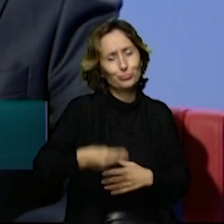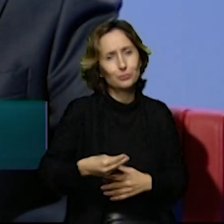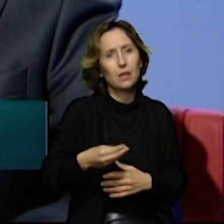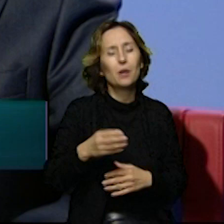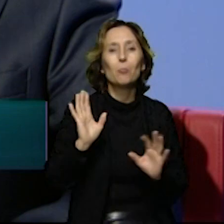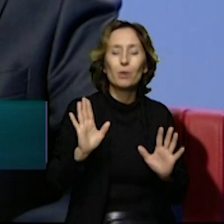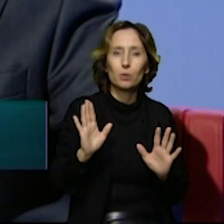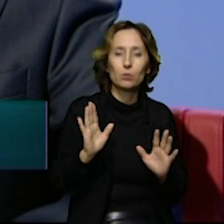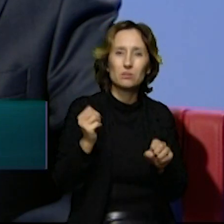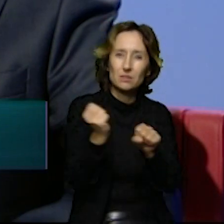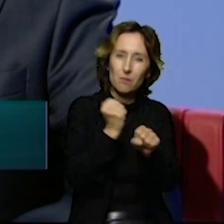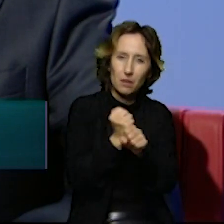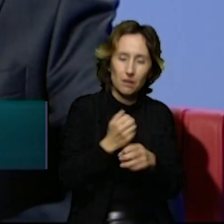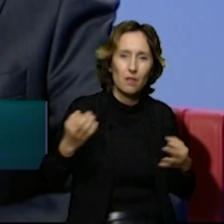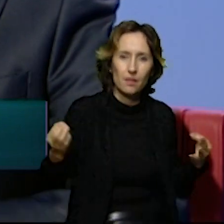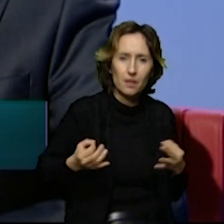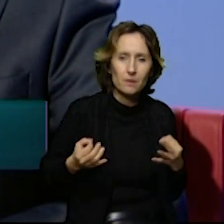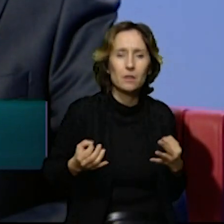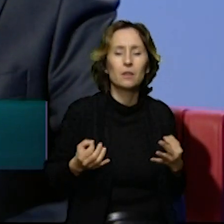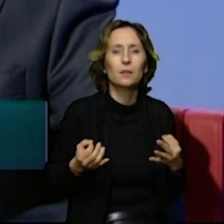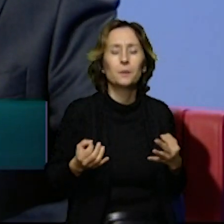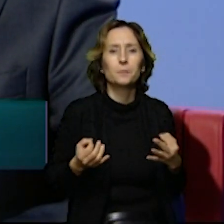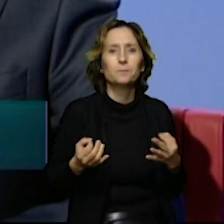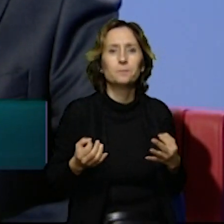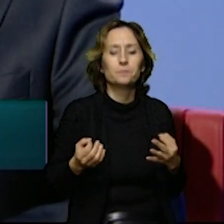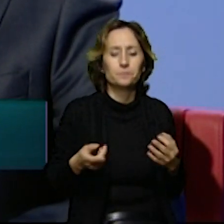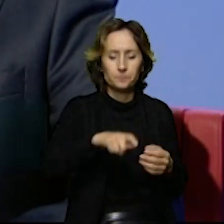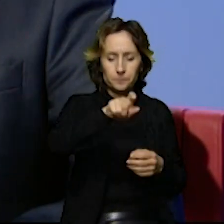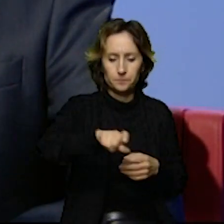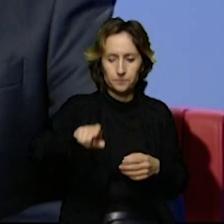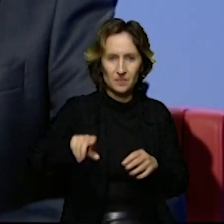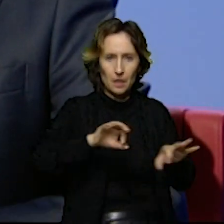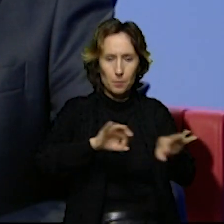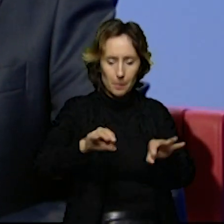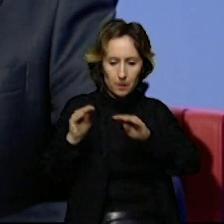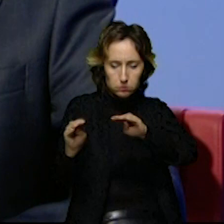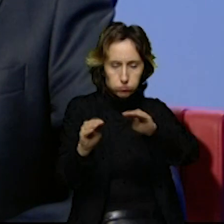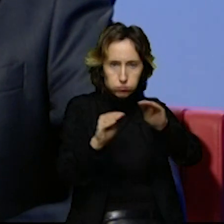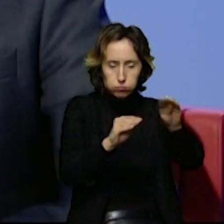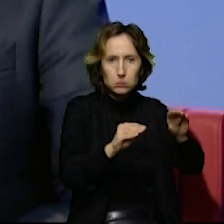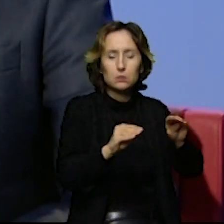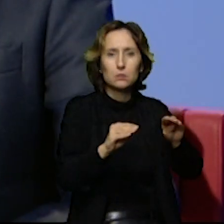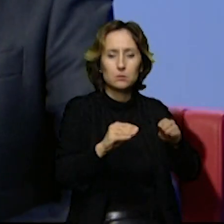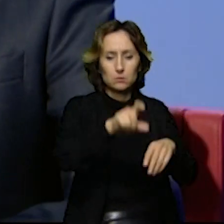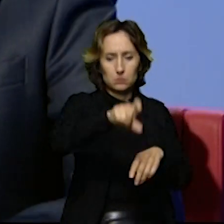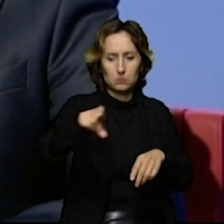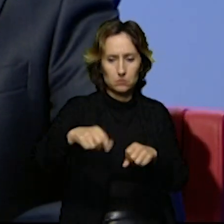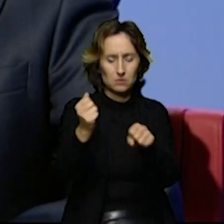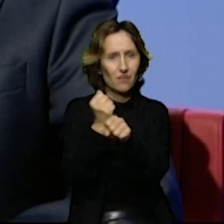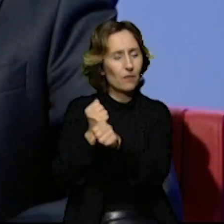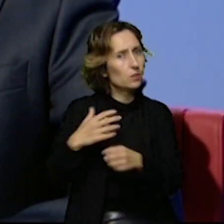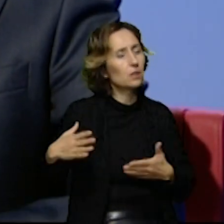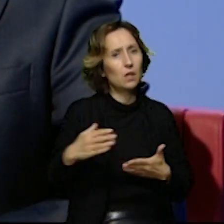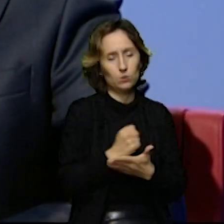que trabajar, tenemos que preparar a nuestra gente, a todos los empleados de las